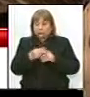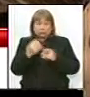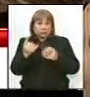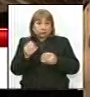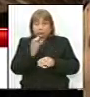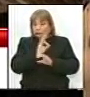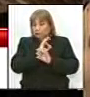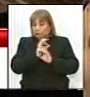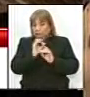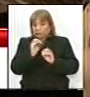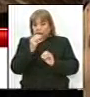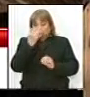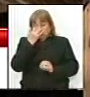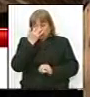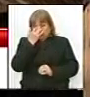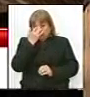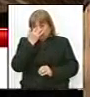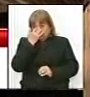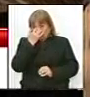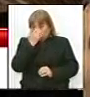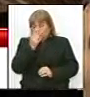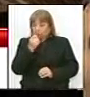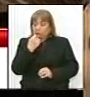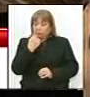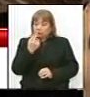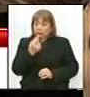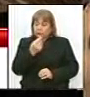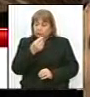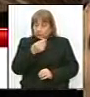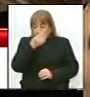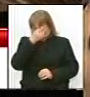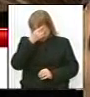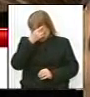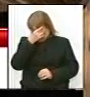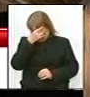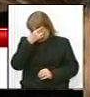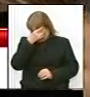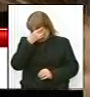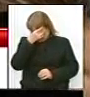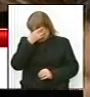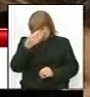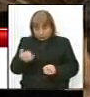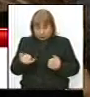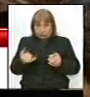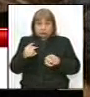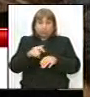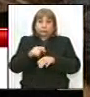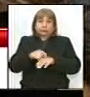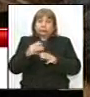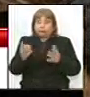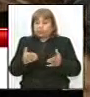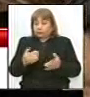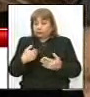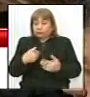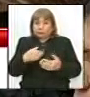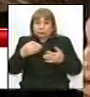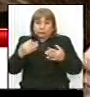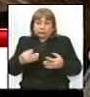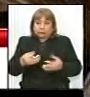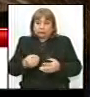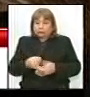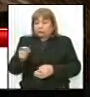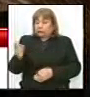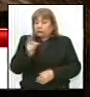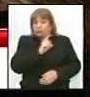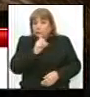inmuniza a nadie por eso presidente quería decir que cuáles son las razones por las que nosotros en este caso consideramos que